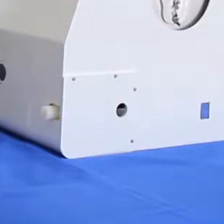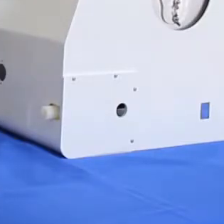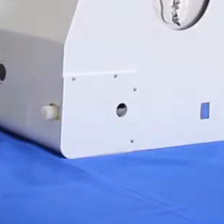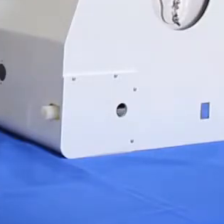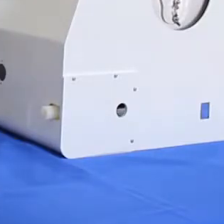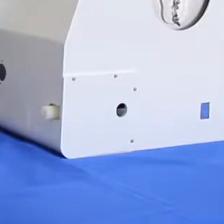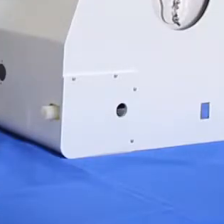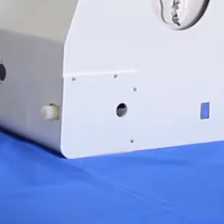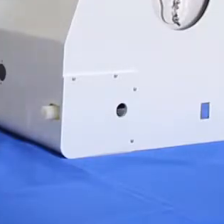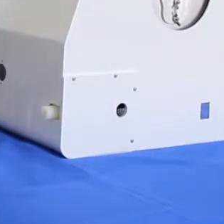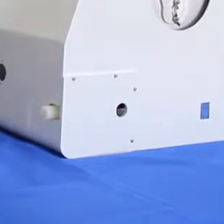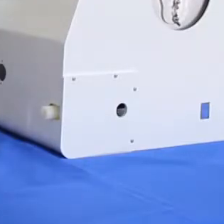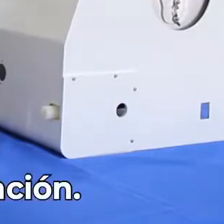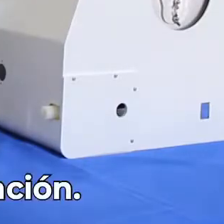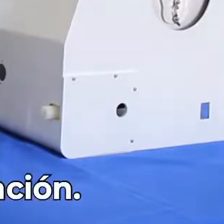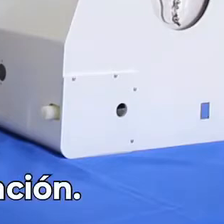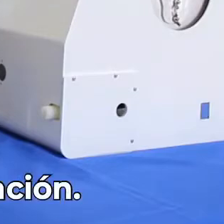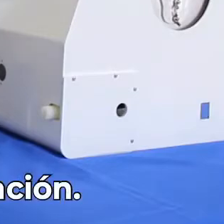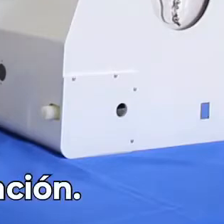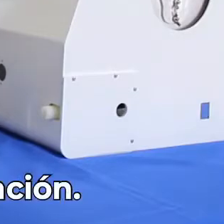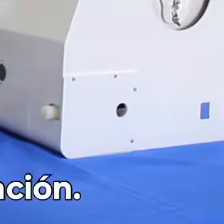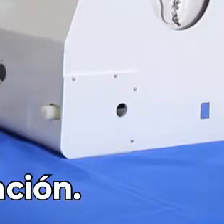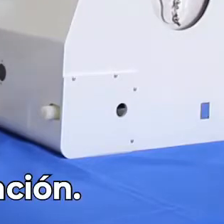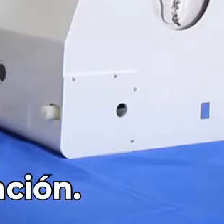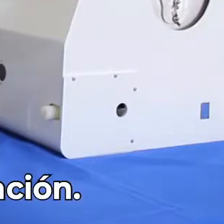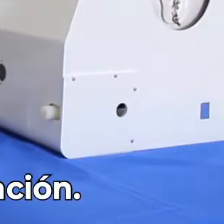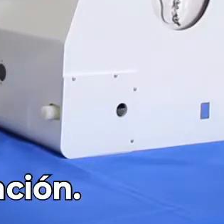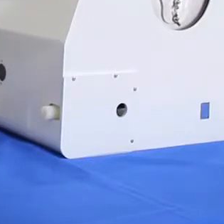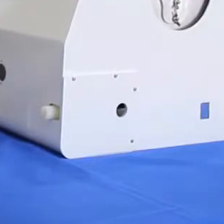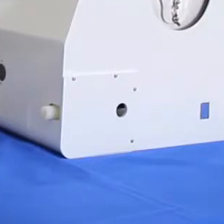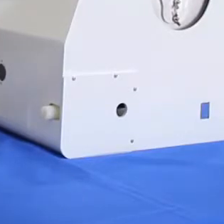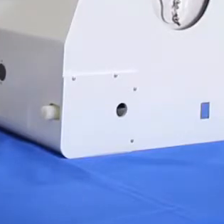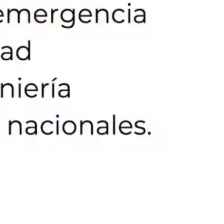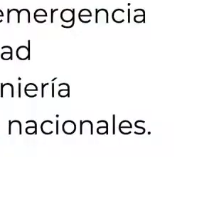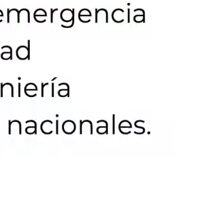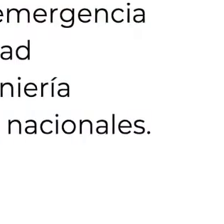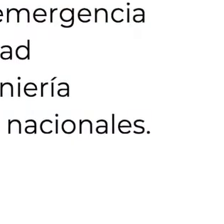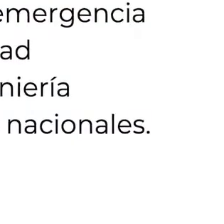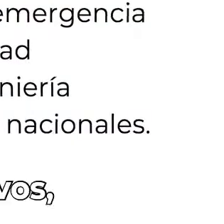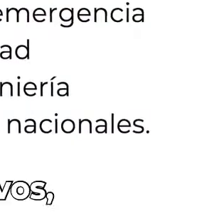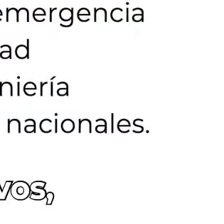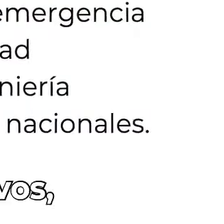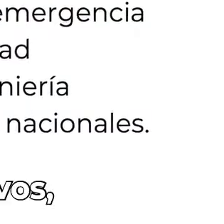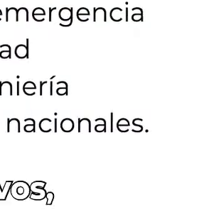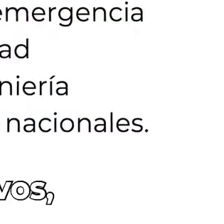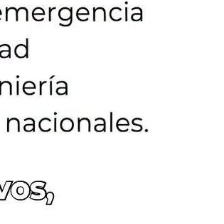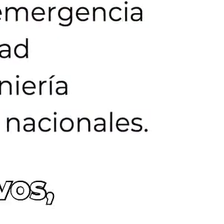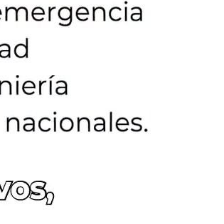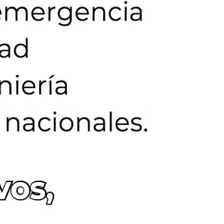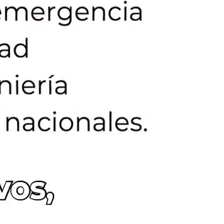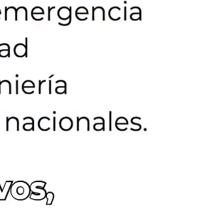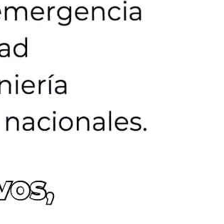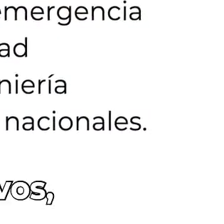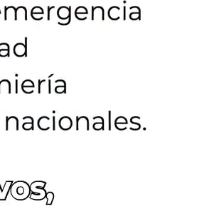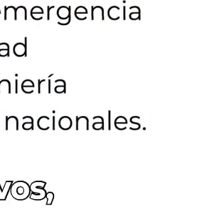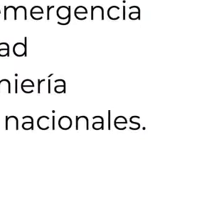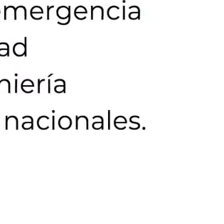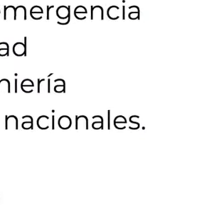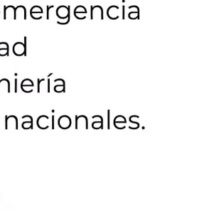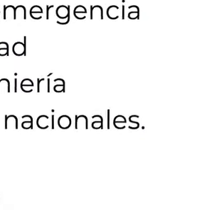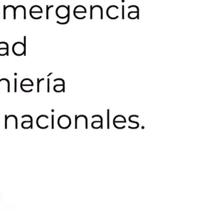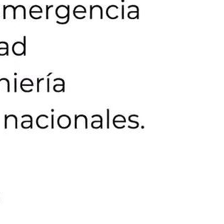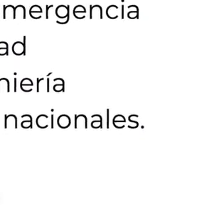una hazaña de la voluntad, del conocimiento y de la cooperación. Tendrían que ser ventiladores mecánicos